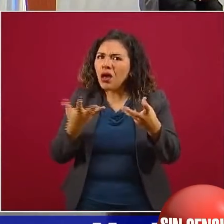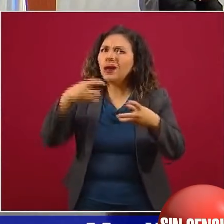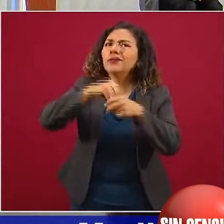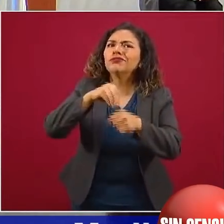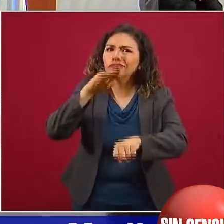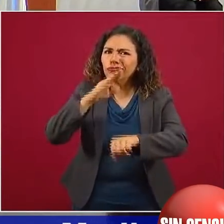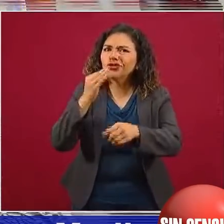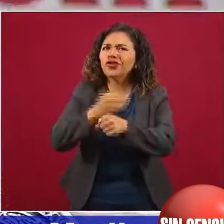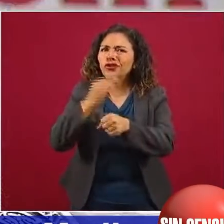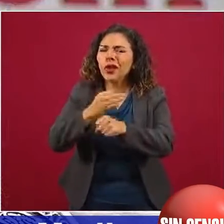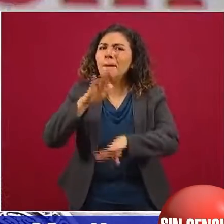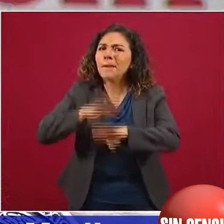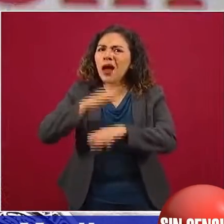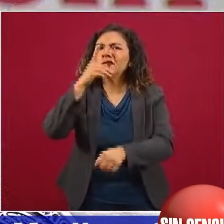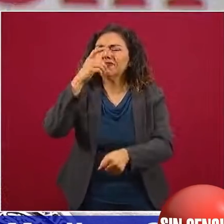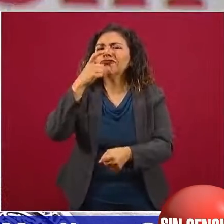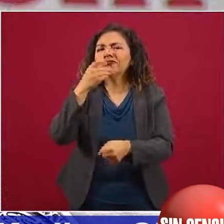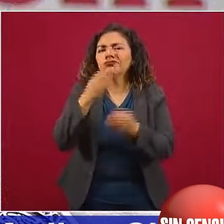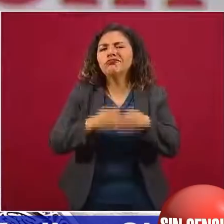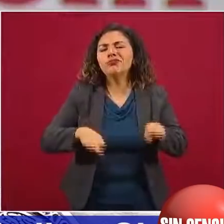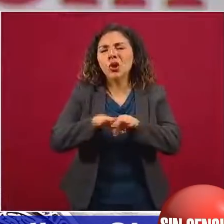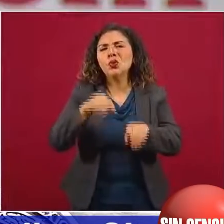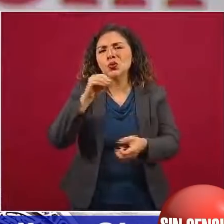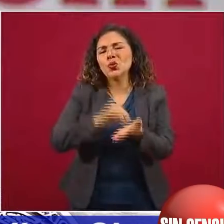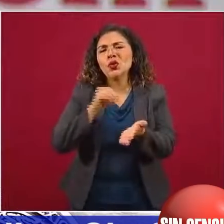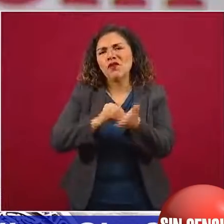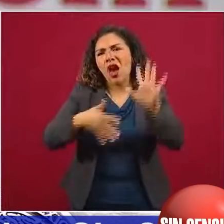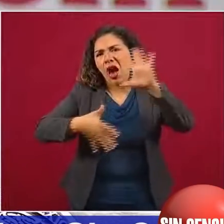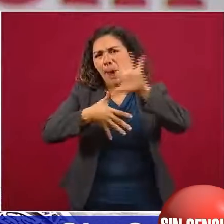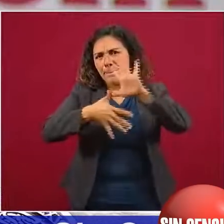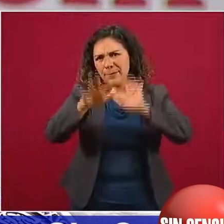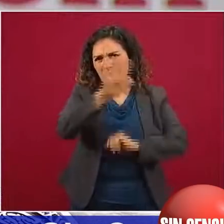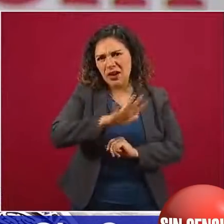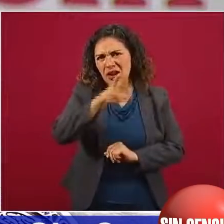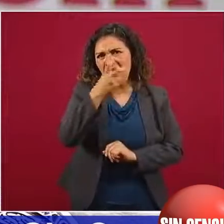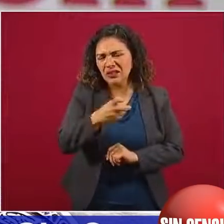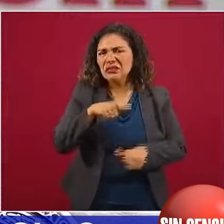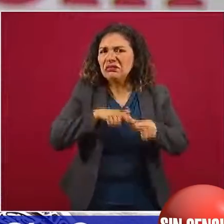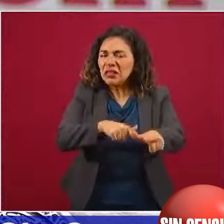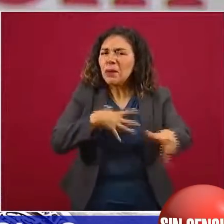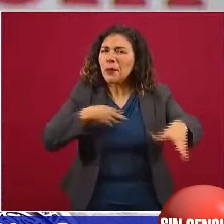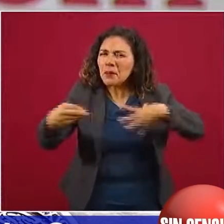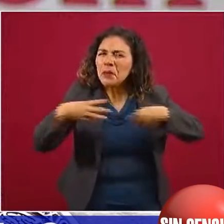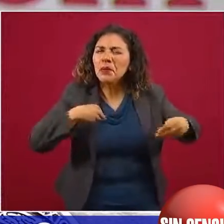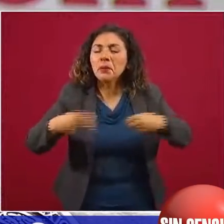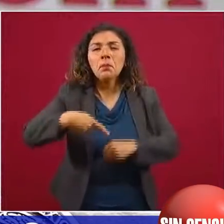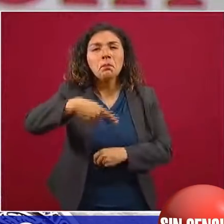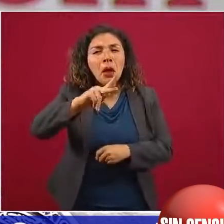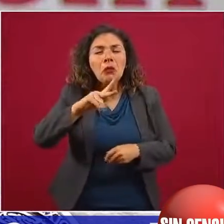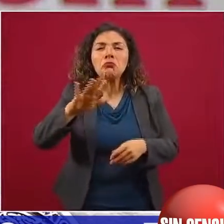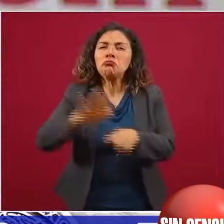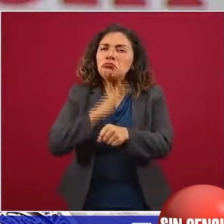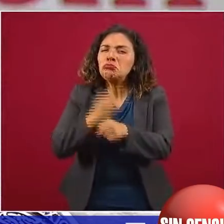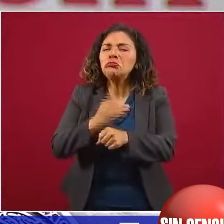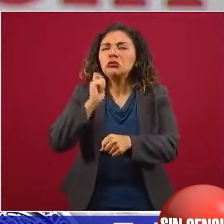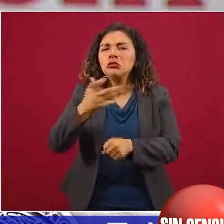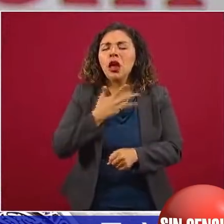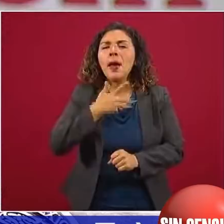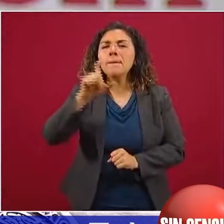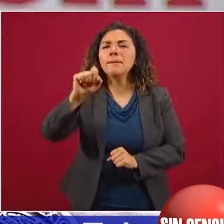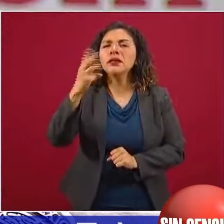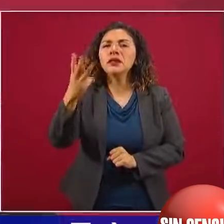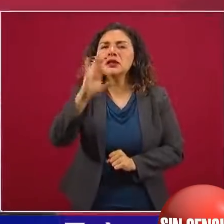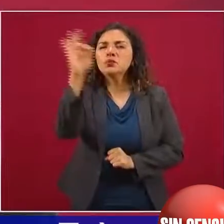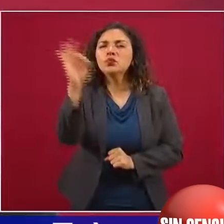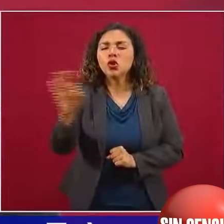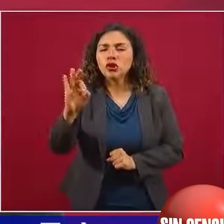el mayoritario el continente americano, tenemos en promedio 23% de los casos,